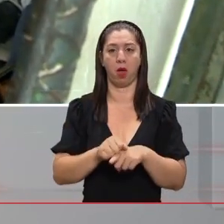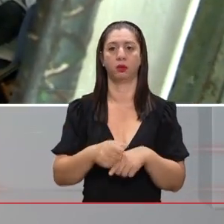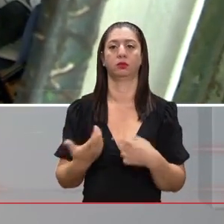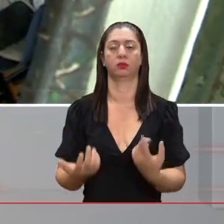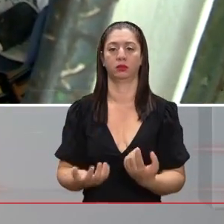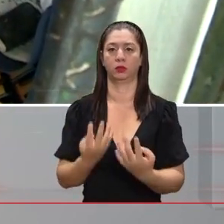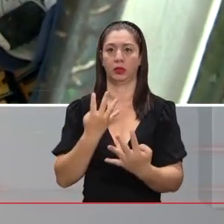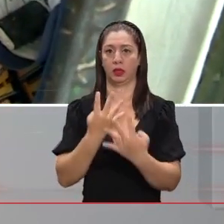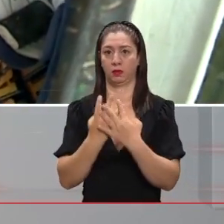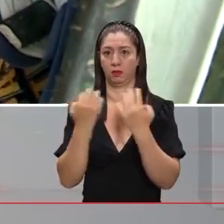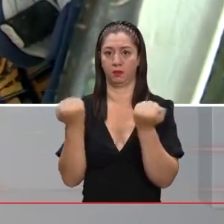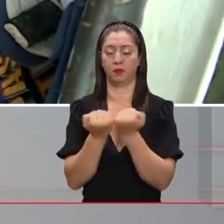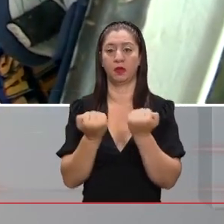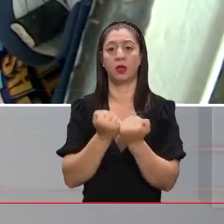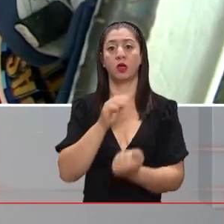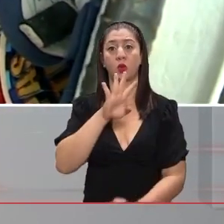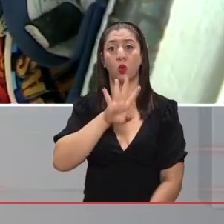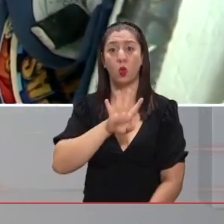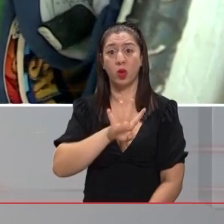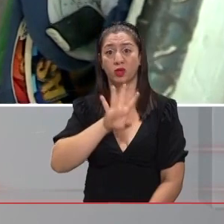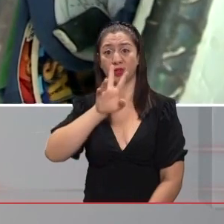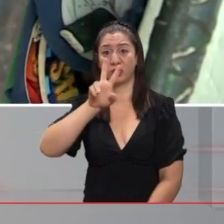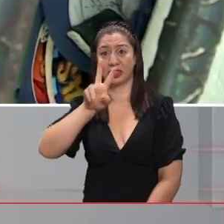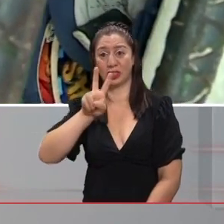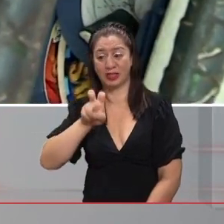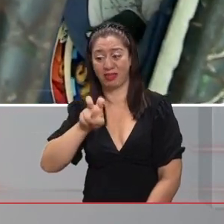del 477%, escuchen bien,